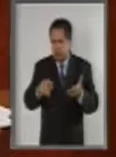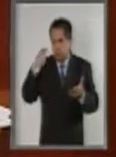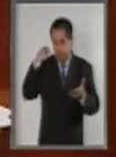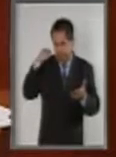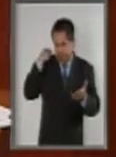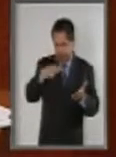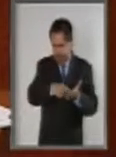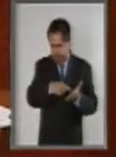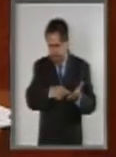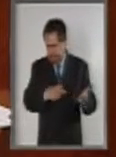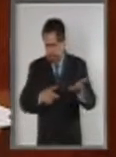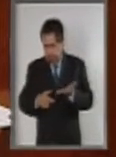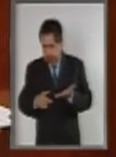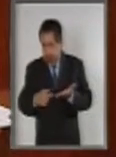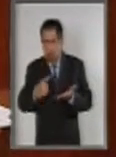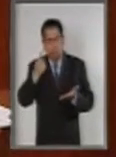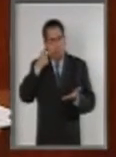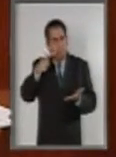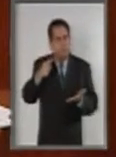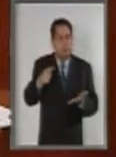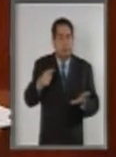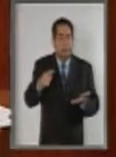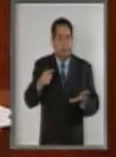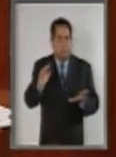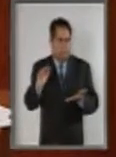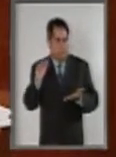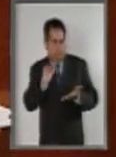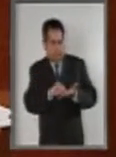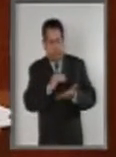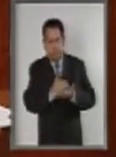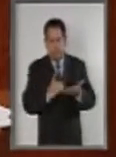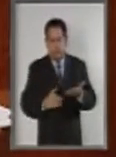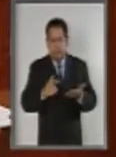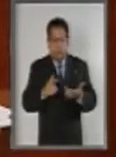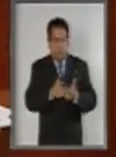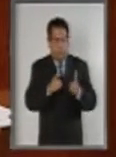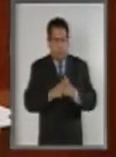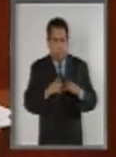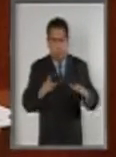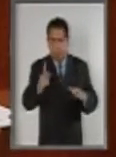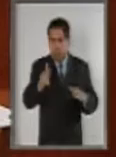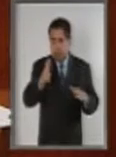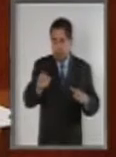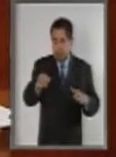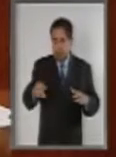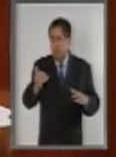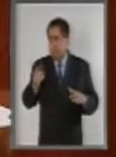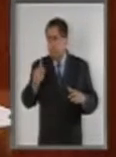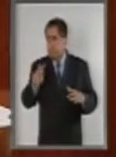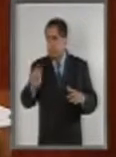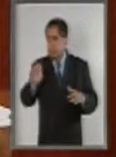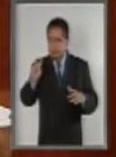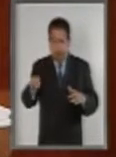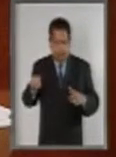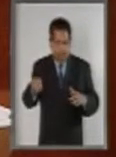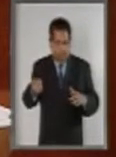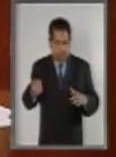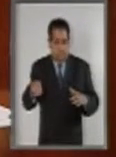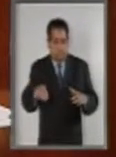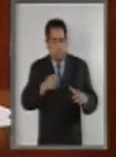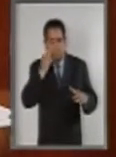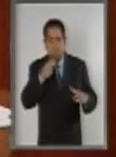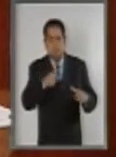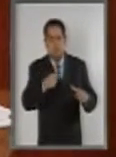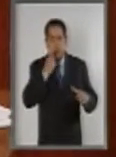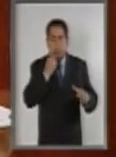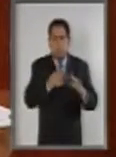Tabasco para poder establecer del grupo parlamentario del PRI y el Verde que quiere